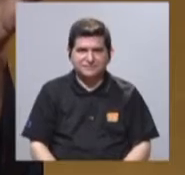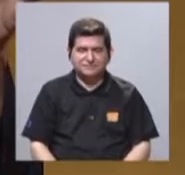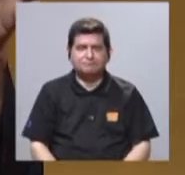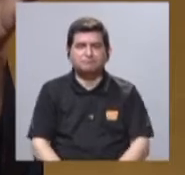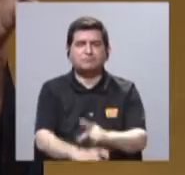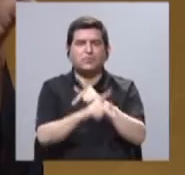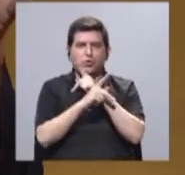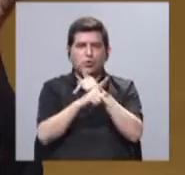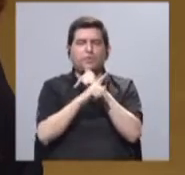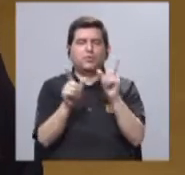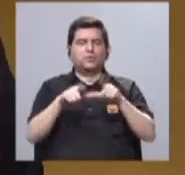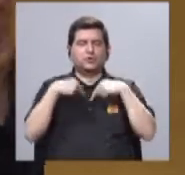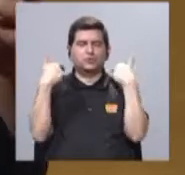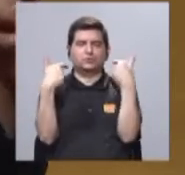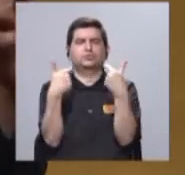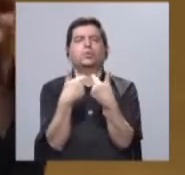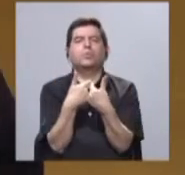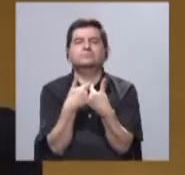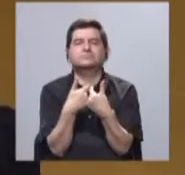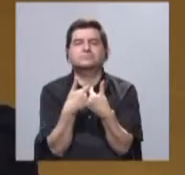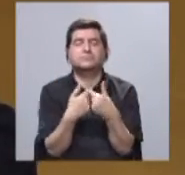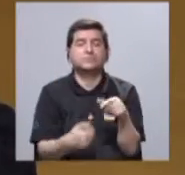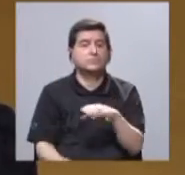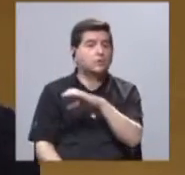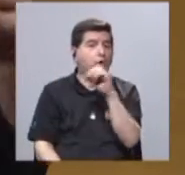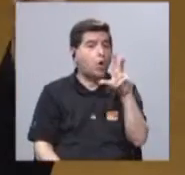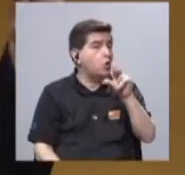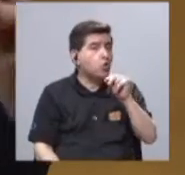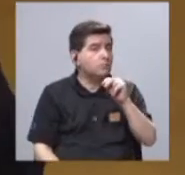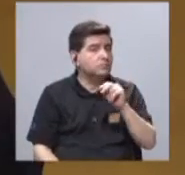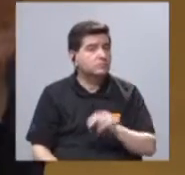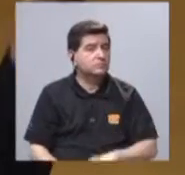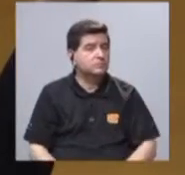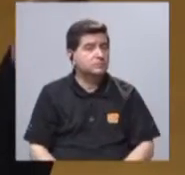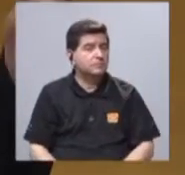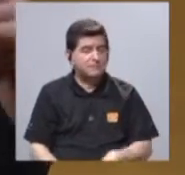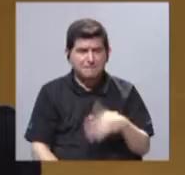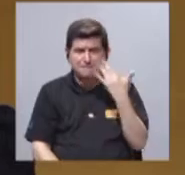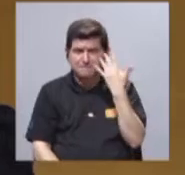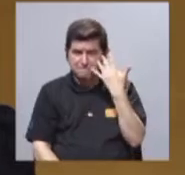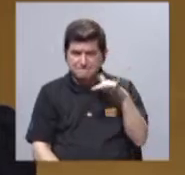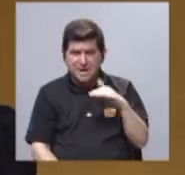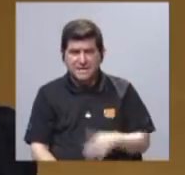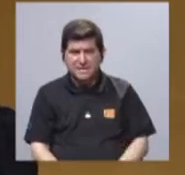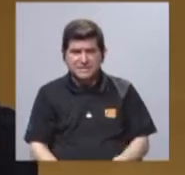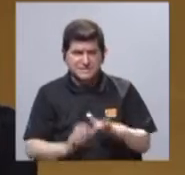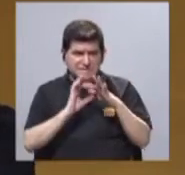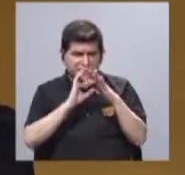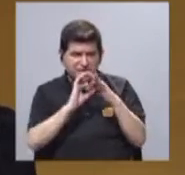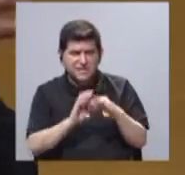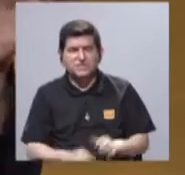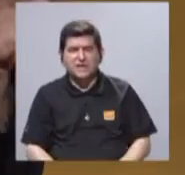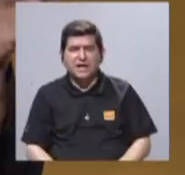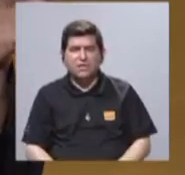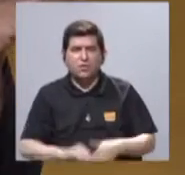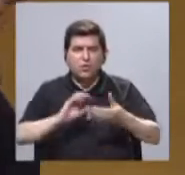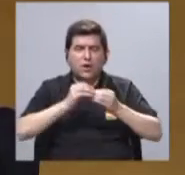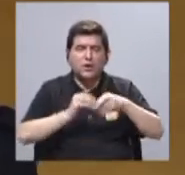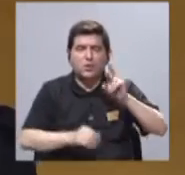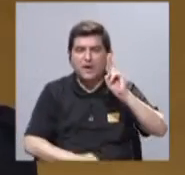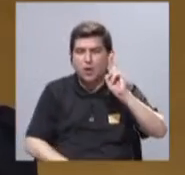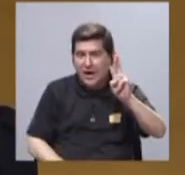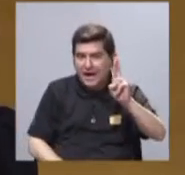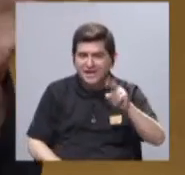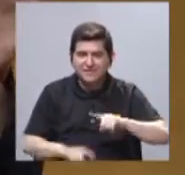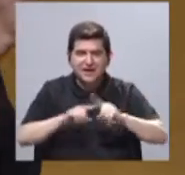una protección del rebaño o no porque aparentemente tiene que ver con la ere y las